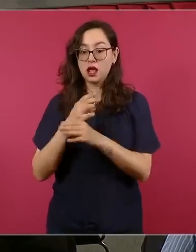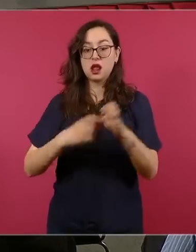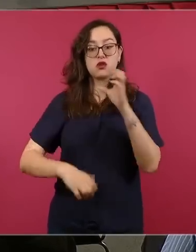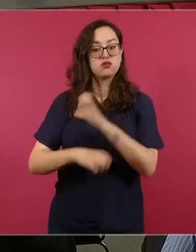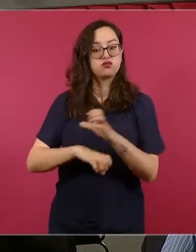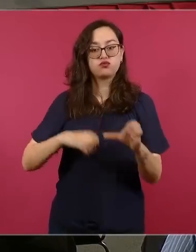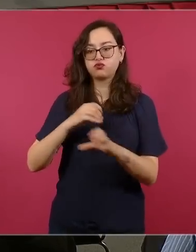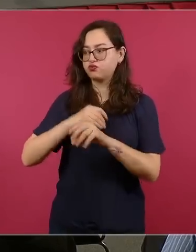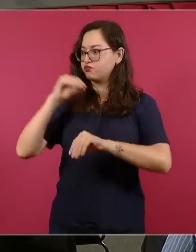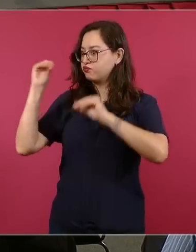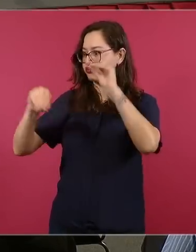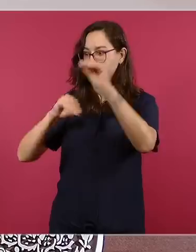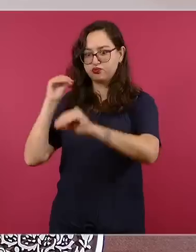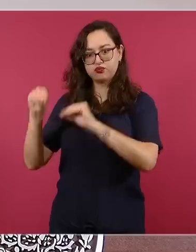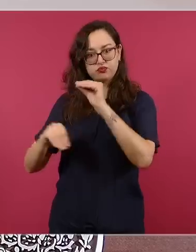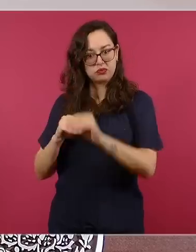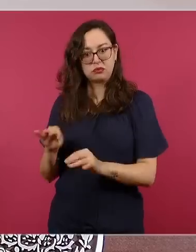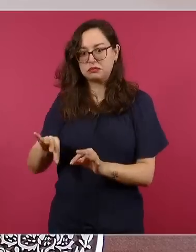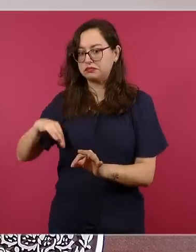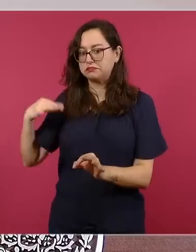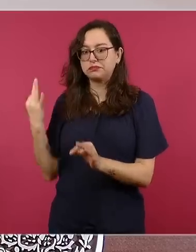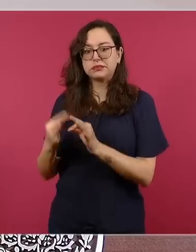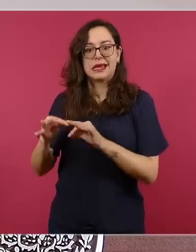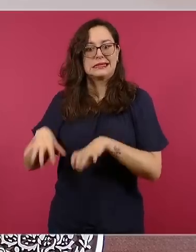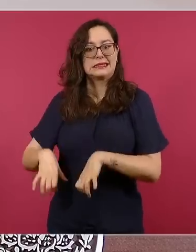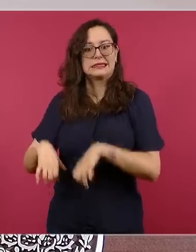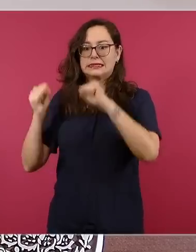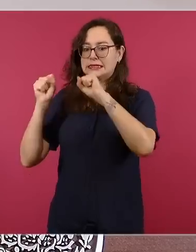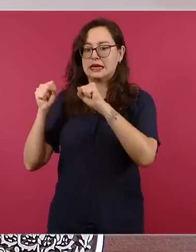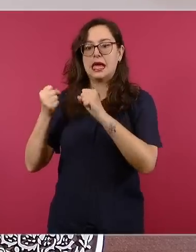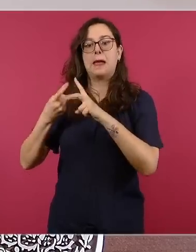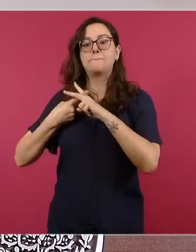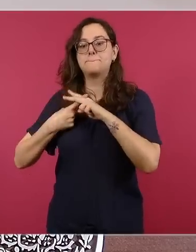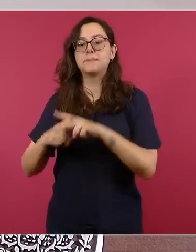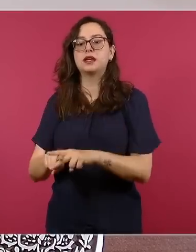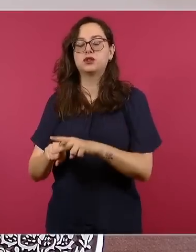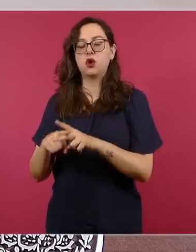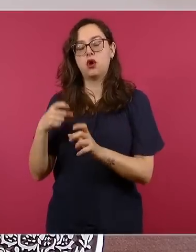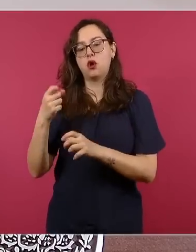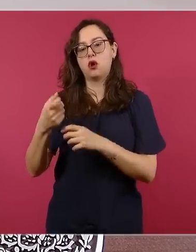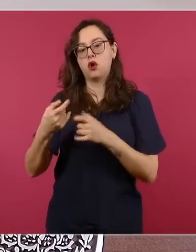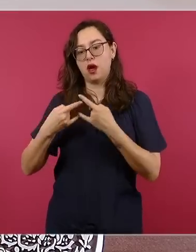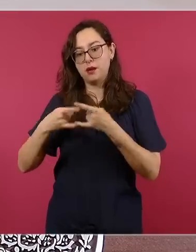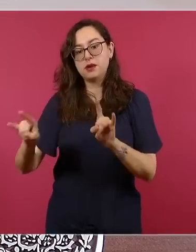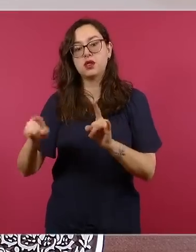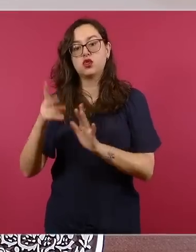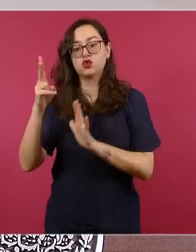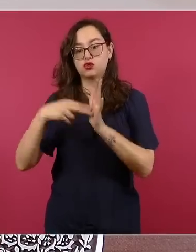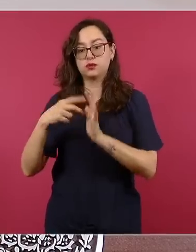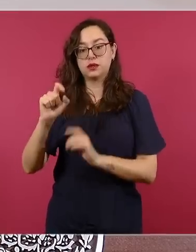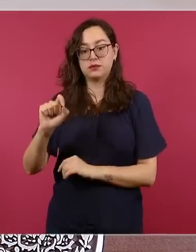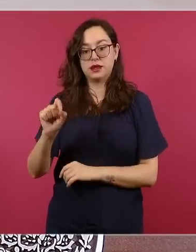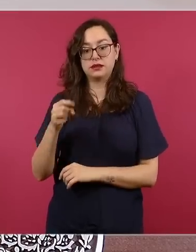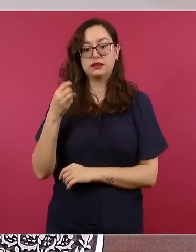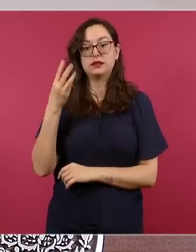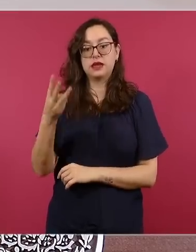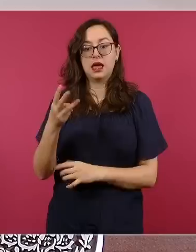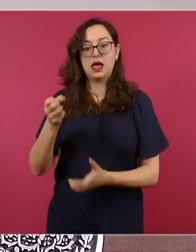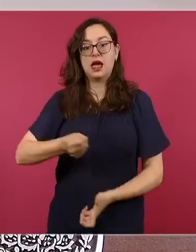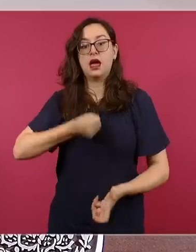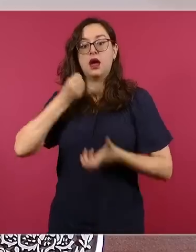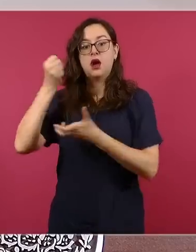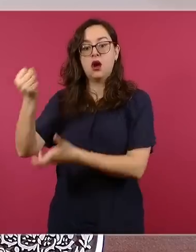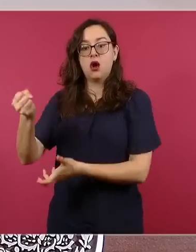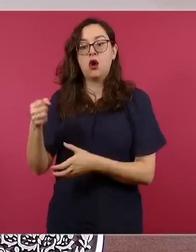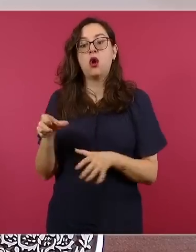ya fue rescatado y puesto en operación en 2023. Fue una inversión de 809